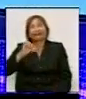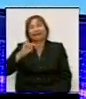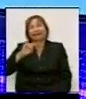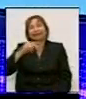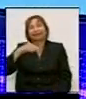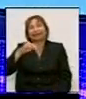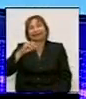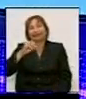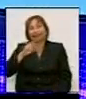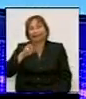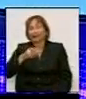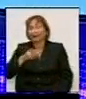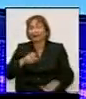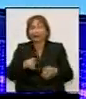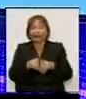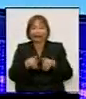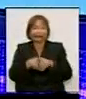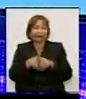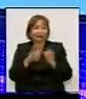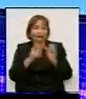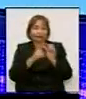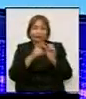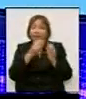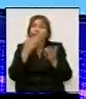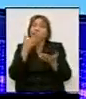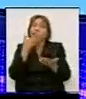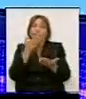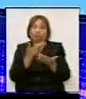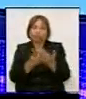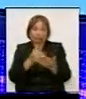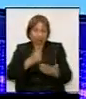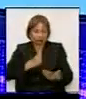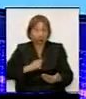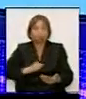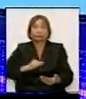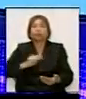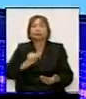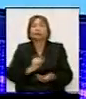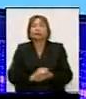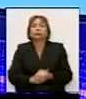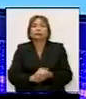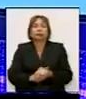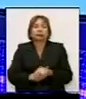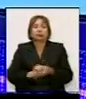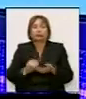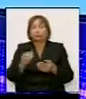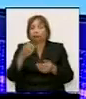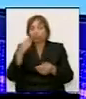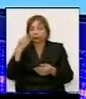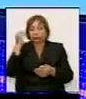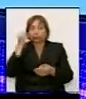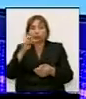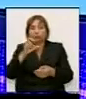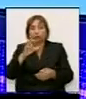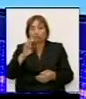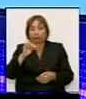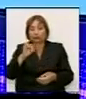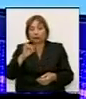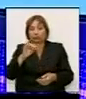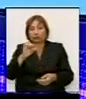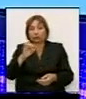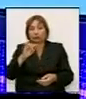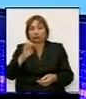además de las sentidas palabras de agradecimiento también del hijo del ingeniero Juan Inchaustegui, es decir, Miguel